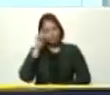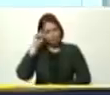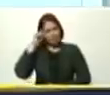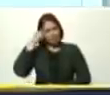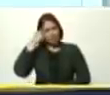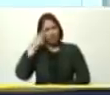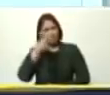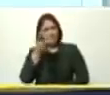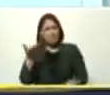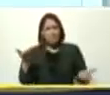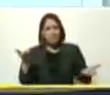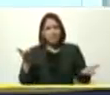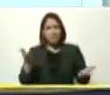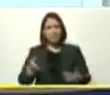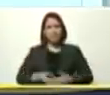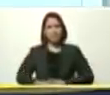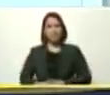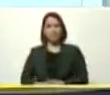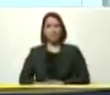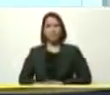Márquez?